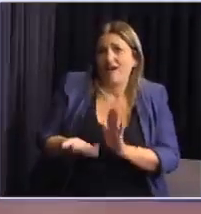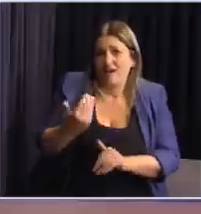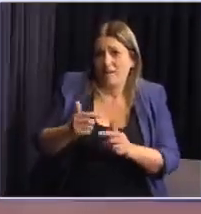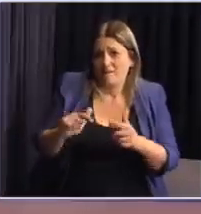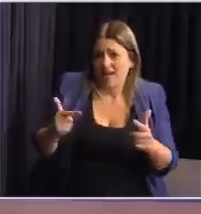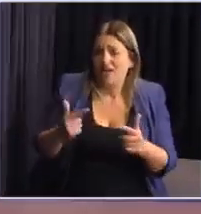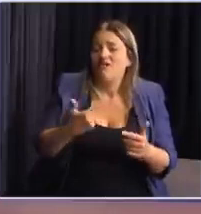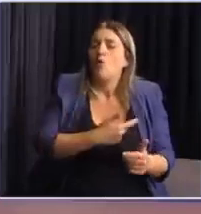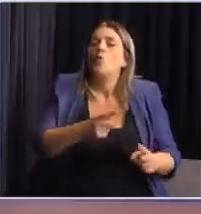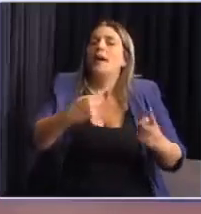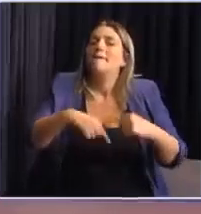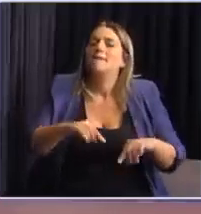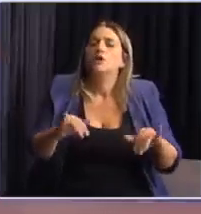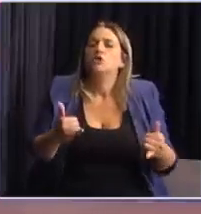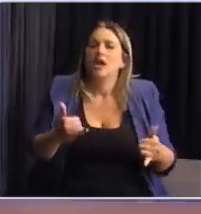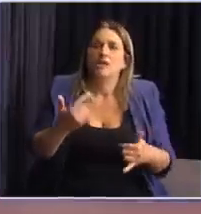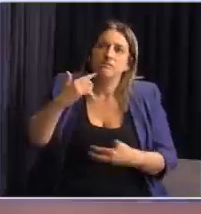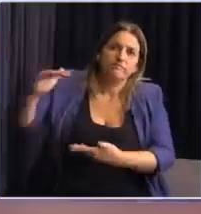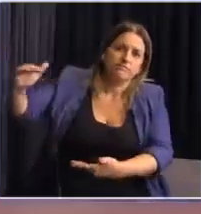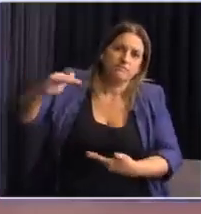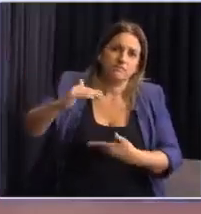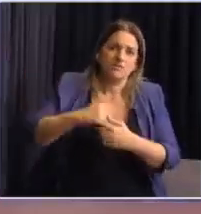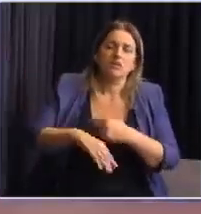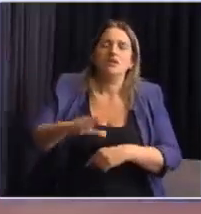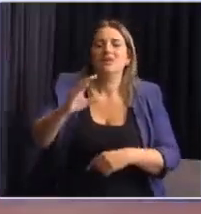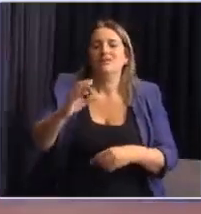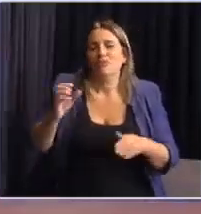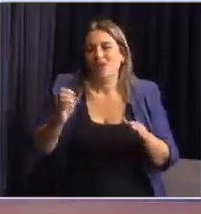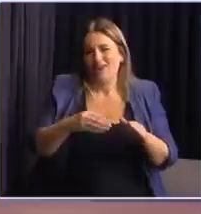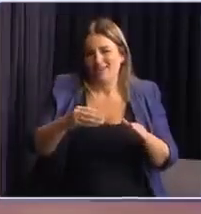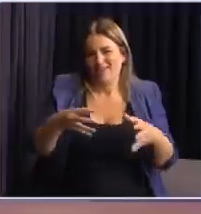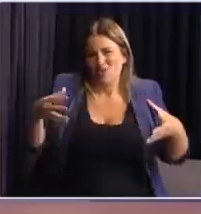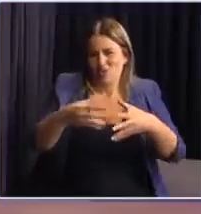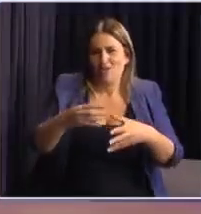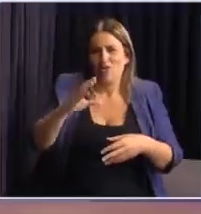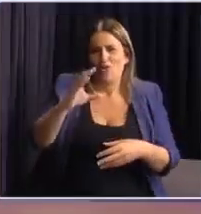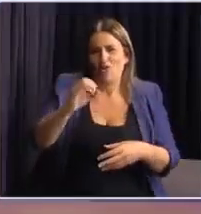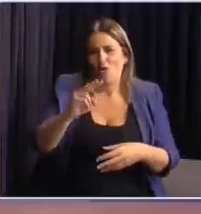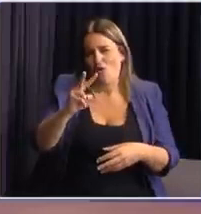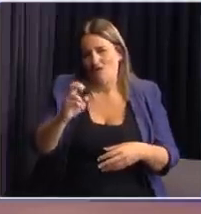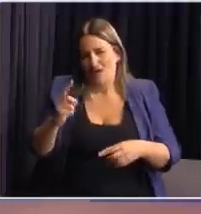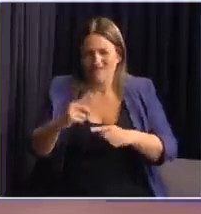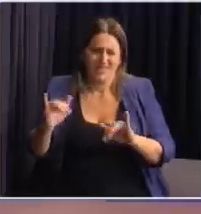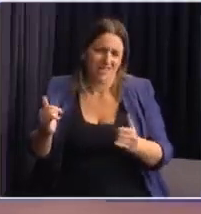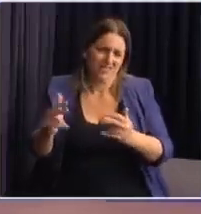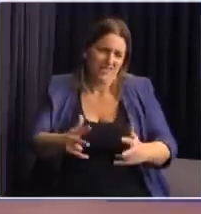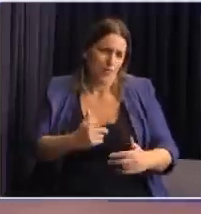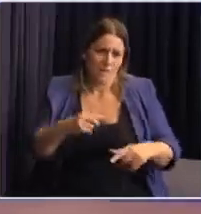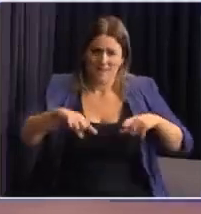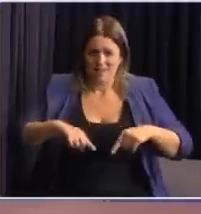Todo esto sin contar las que nos deberían de llegar por COVAX, que eso ya es otra historia y ya la disconformidad la ha marcado tanto el ministro como quien